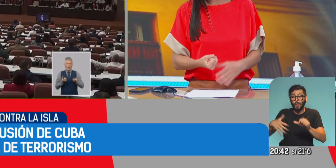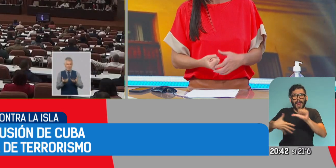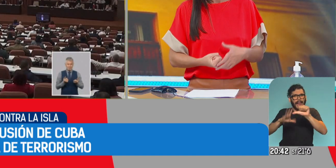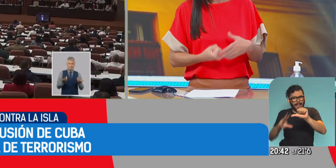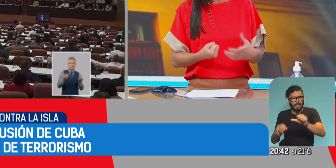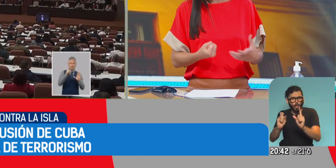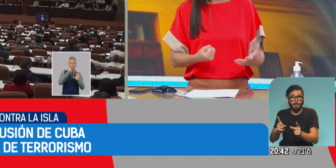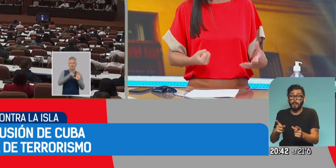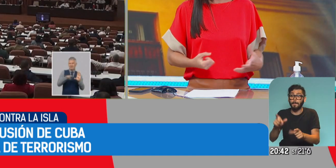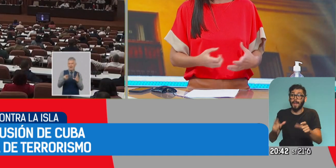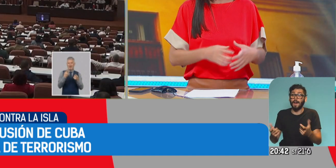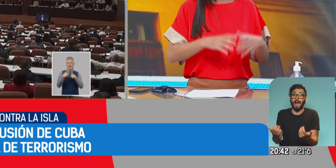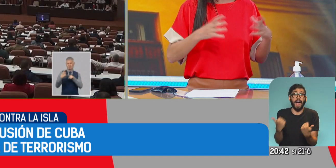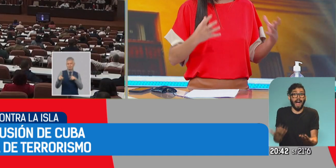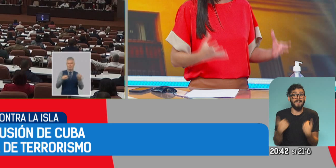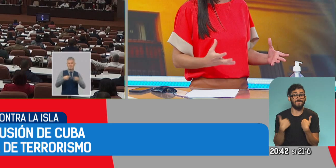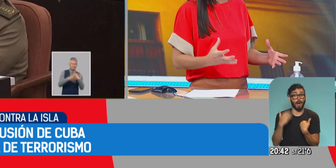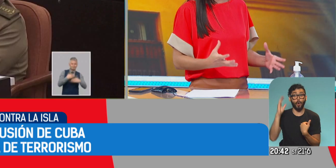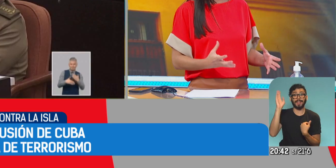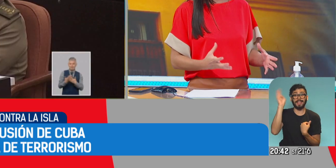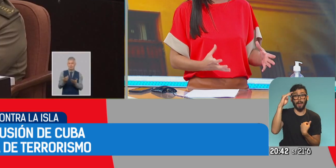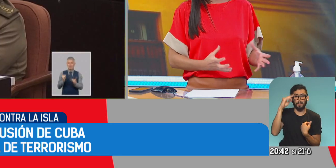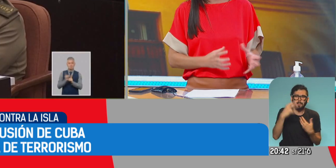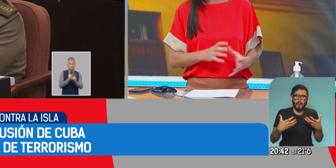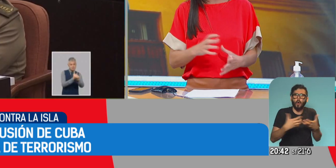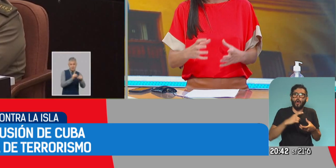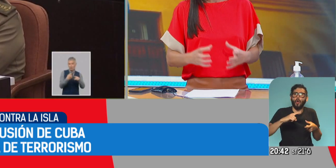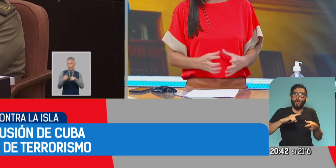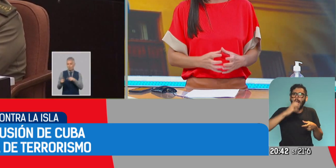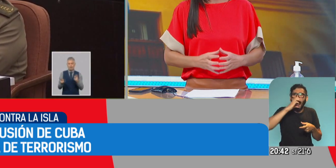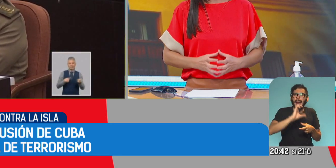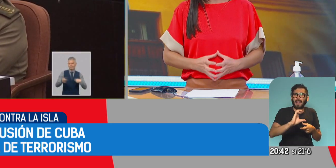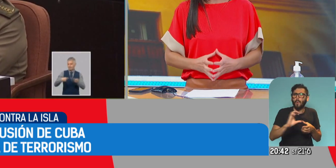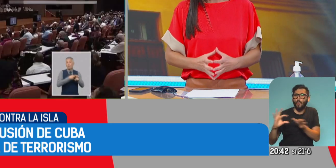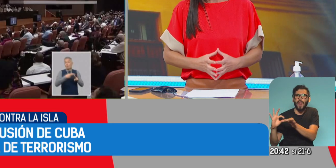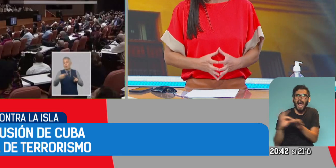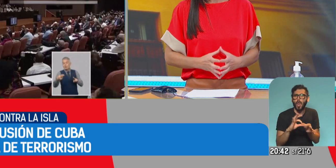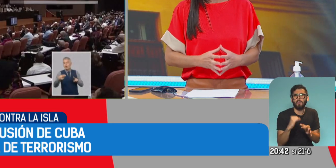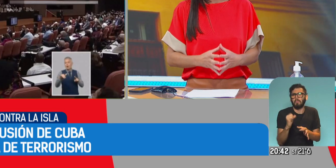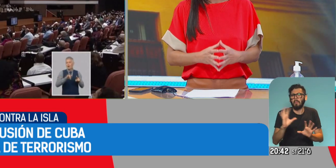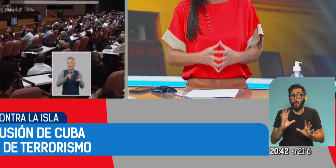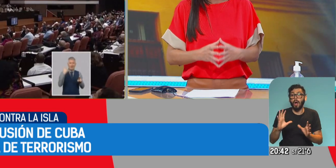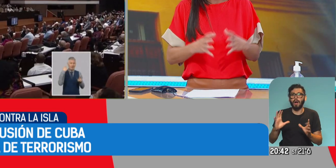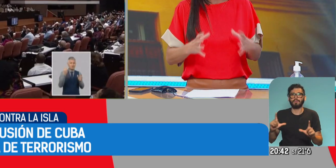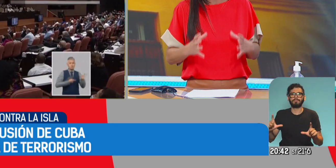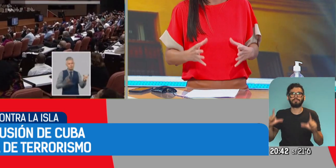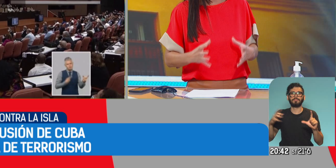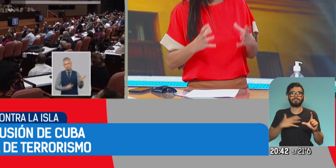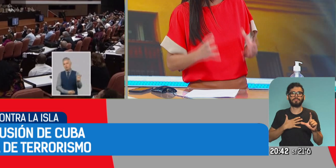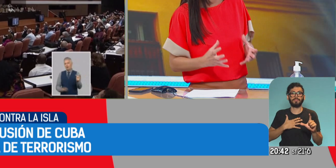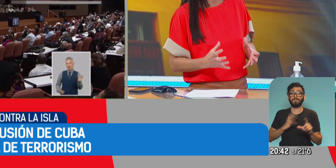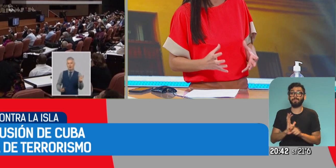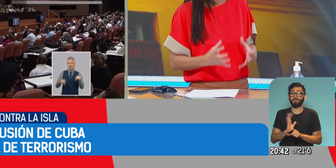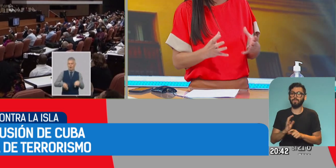Trump, que por ahí no tienen que ver con toda la lógica del Partido Republicano, pero que de alguna manera sabe Trump que esa es su